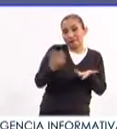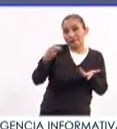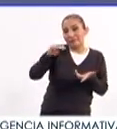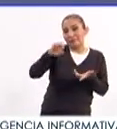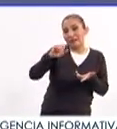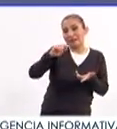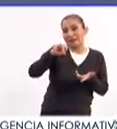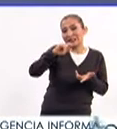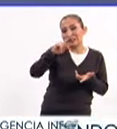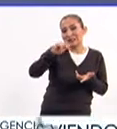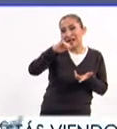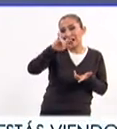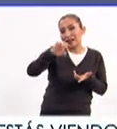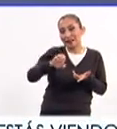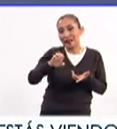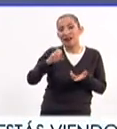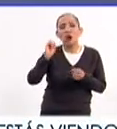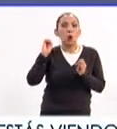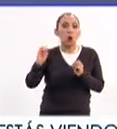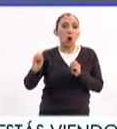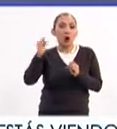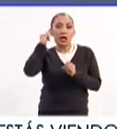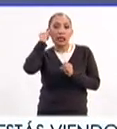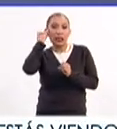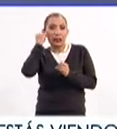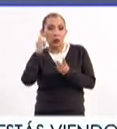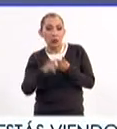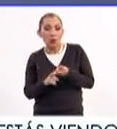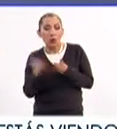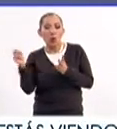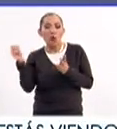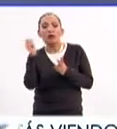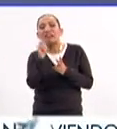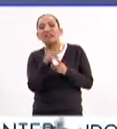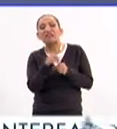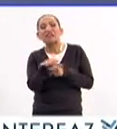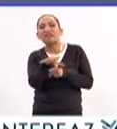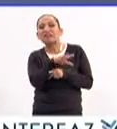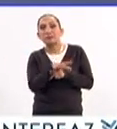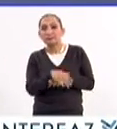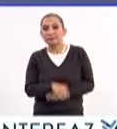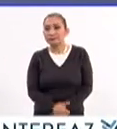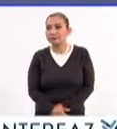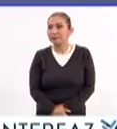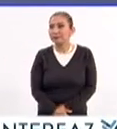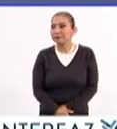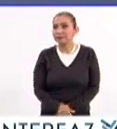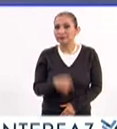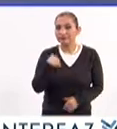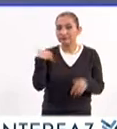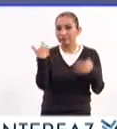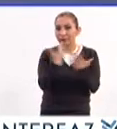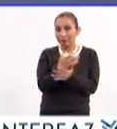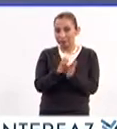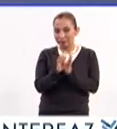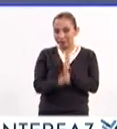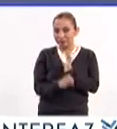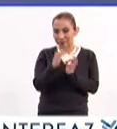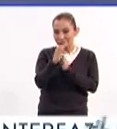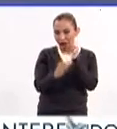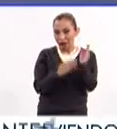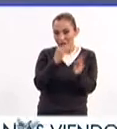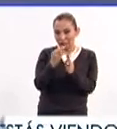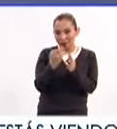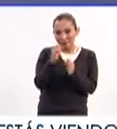mestizaje, a lo que consideramos indio y a las implicaciones que tienen, ¿no? me asombró mucho, por ejemplo, todo lo que